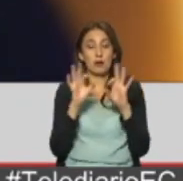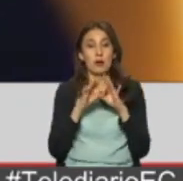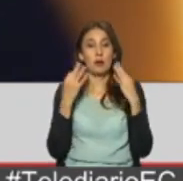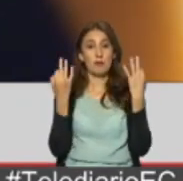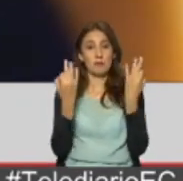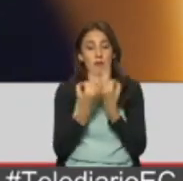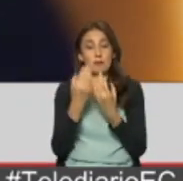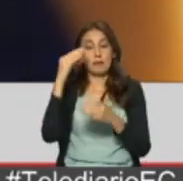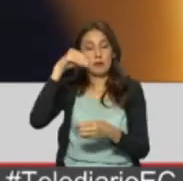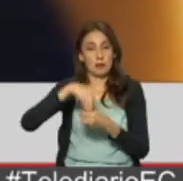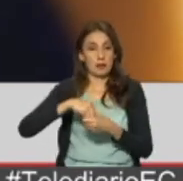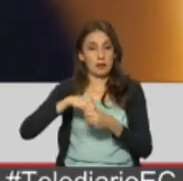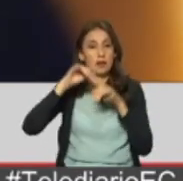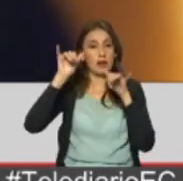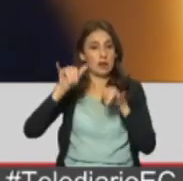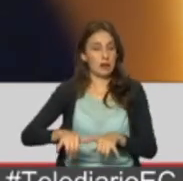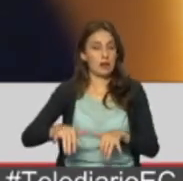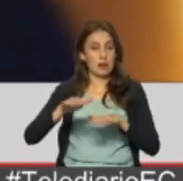hijos pequeños,